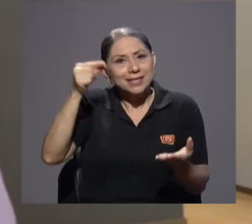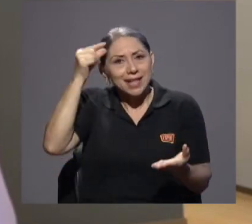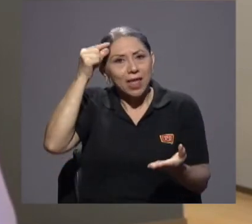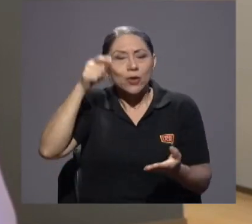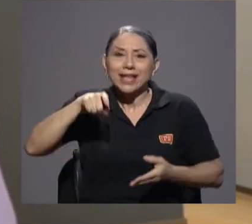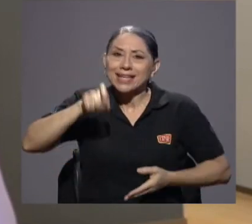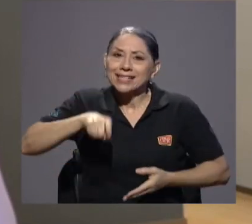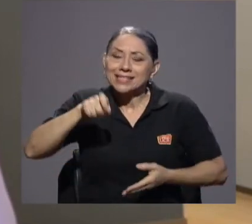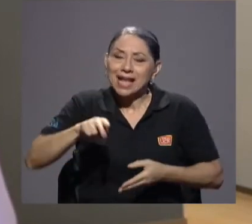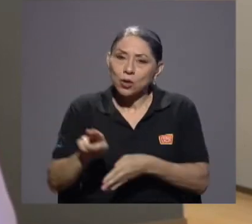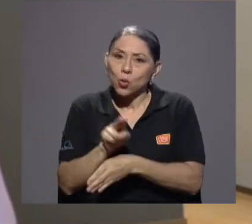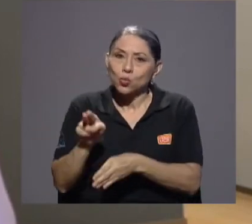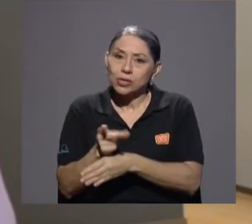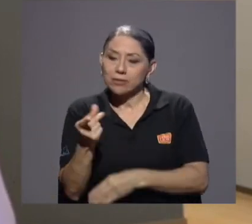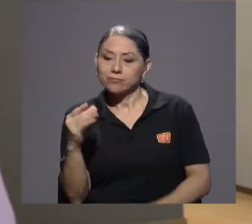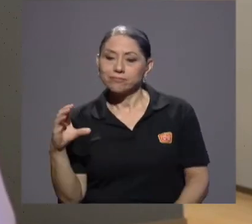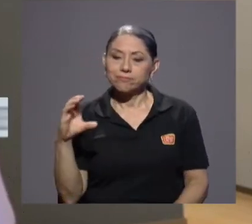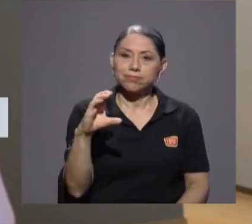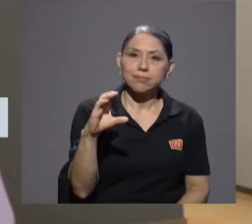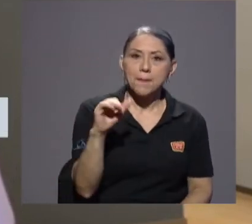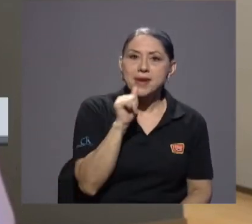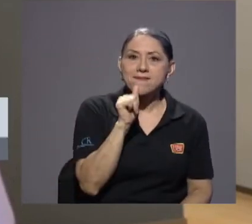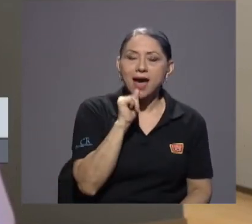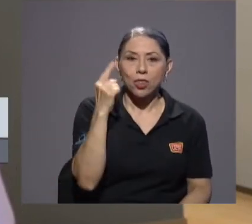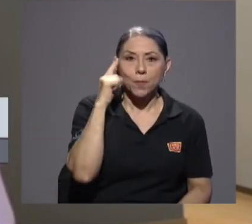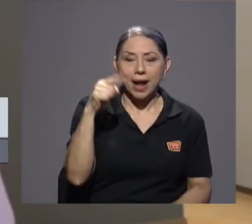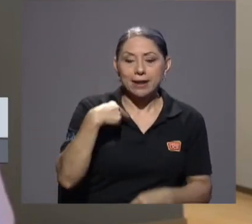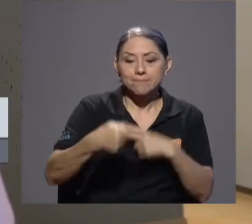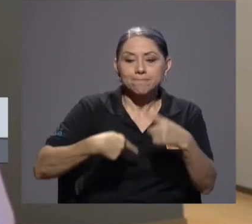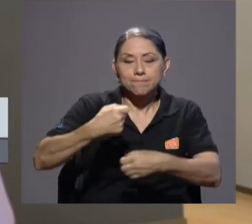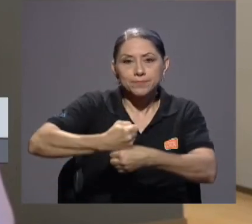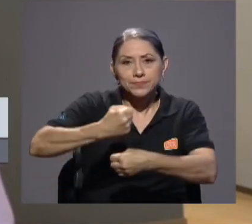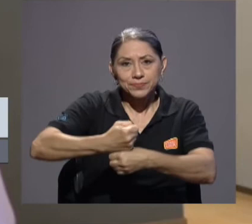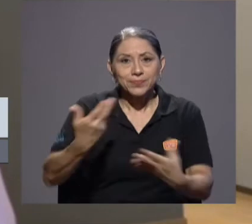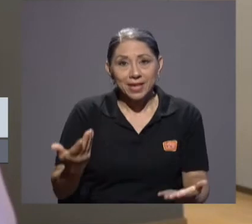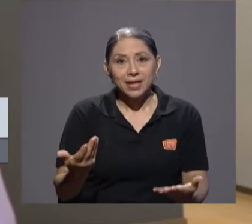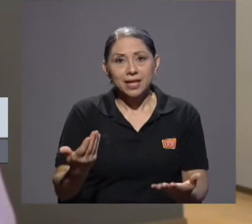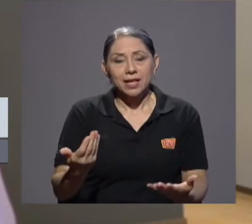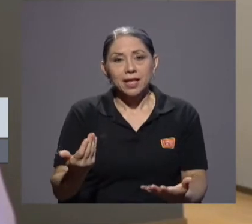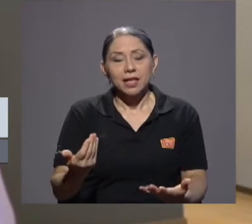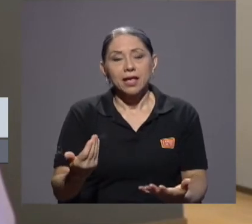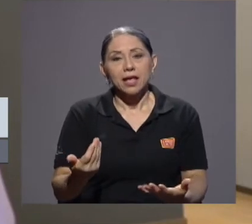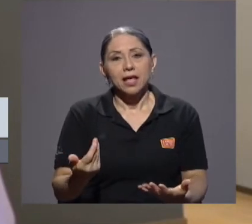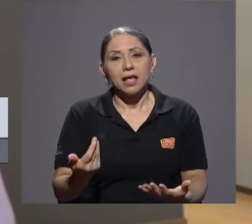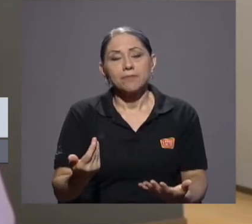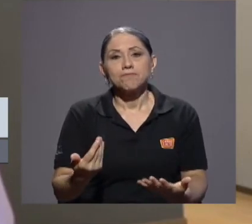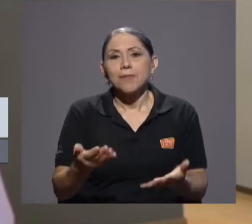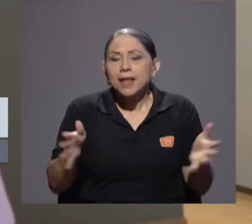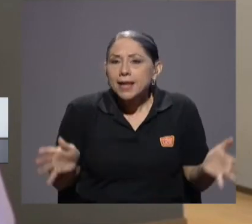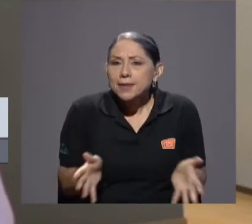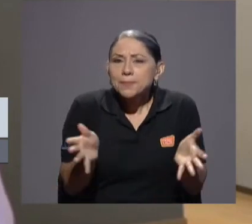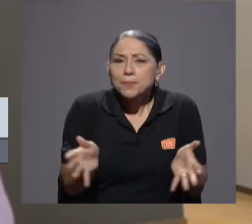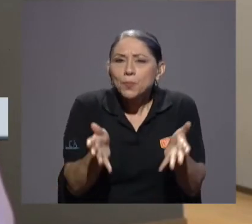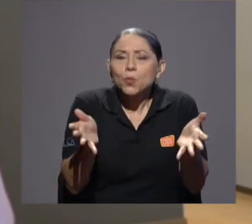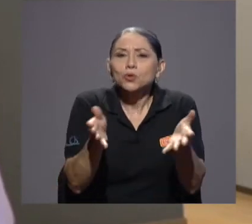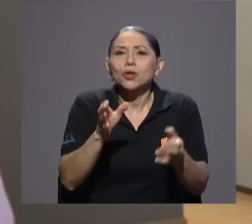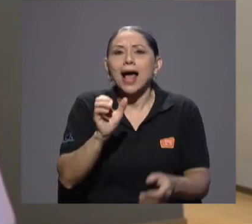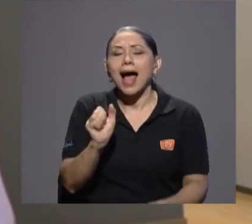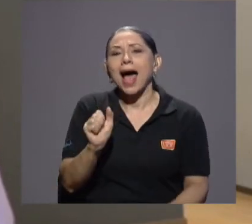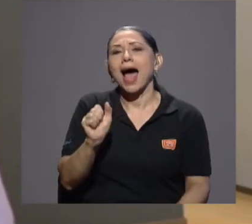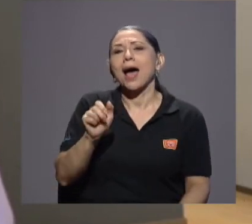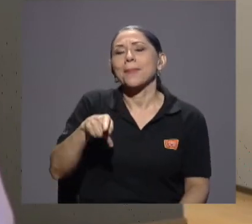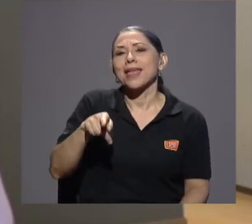el uso de capitales privados en el desarrollo de esta infraestructura, el impulso a las APPs va a